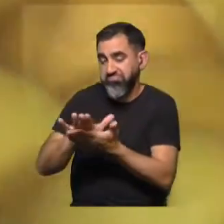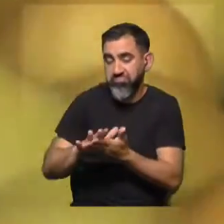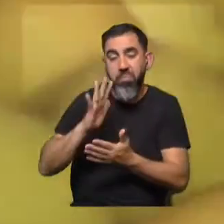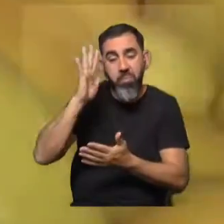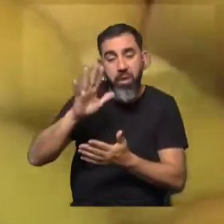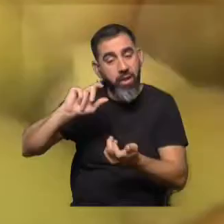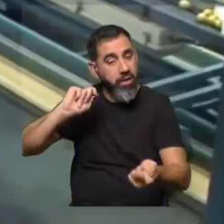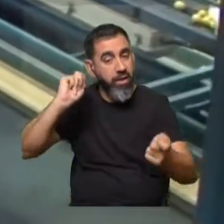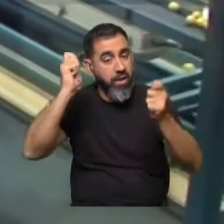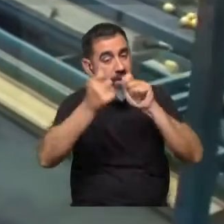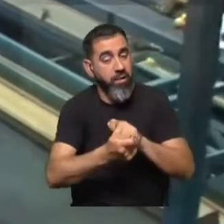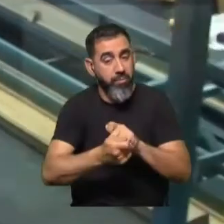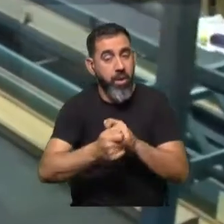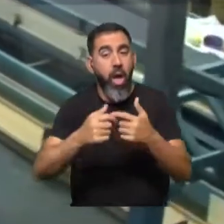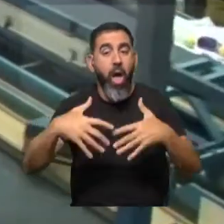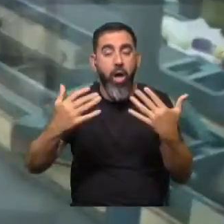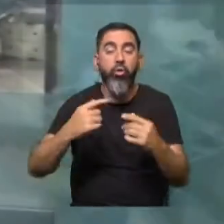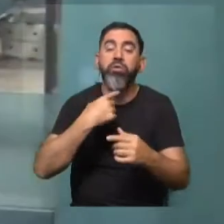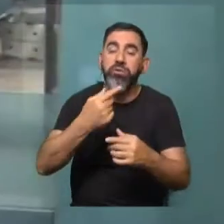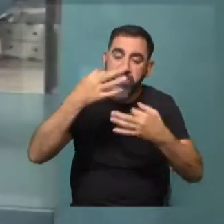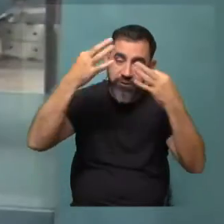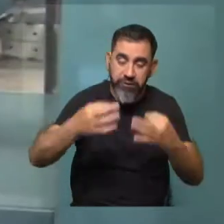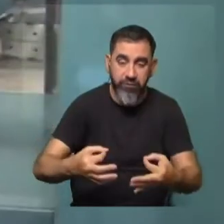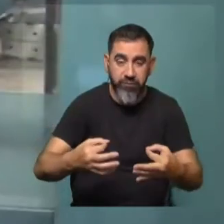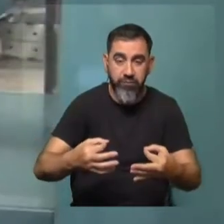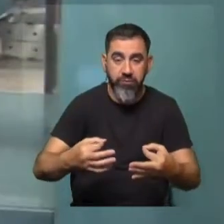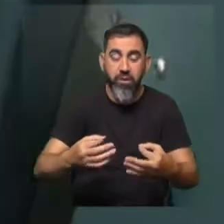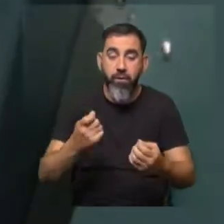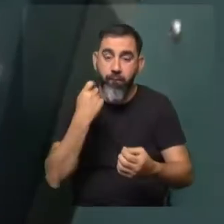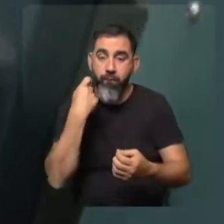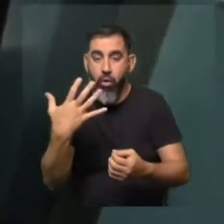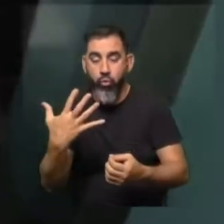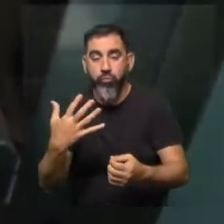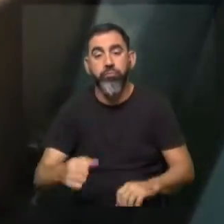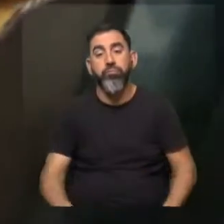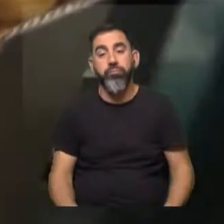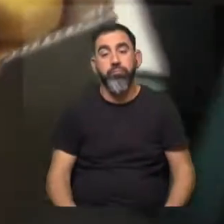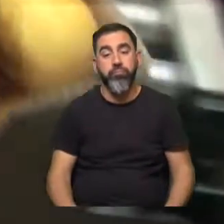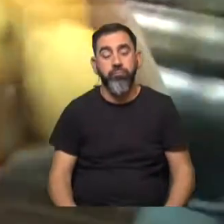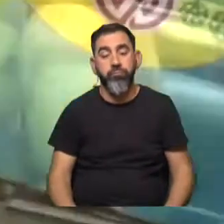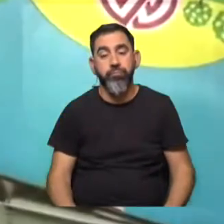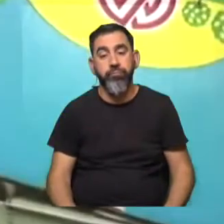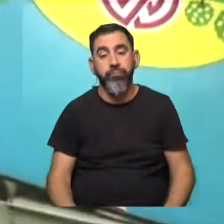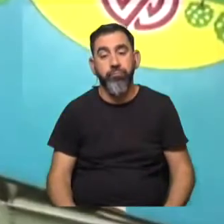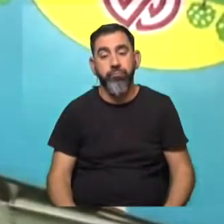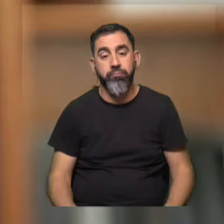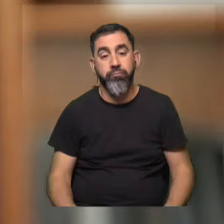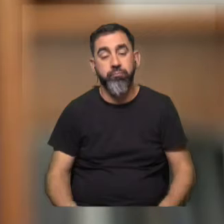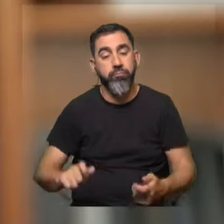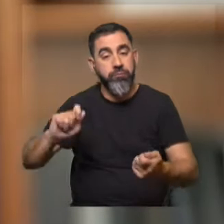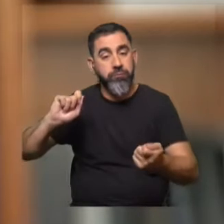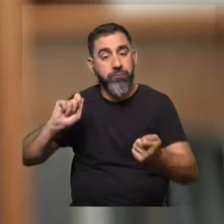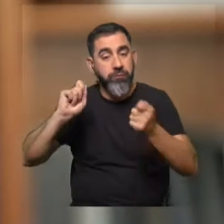y convertirlo en un producto que tiene mucho más valor. Esto es un